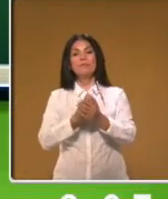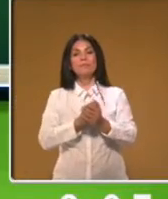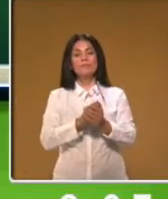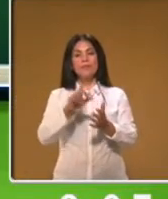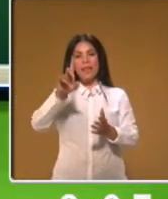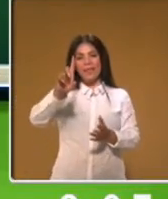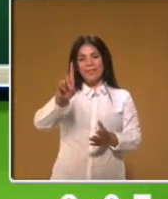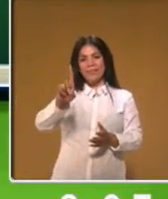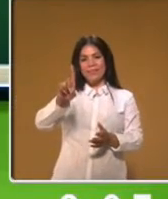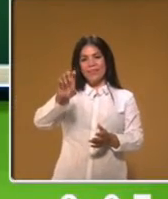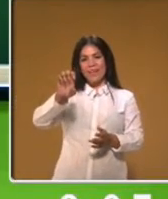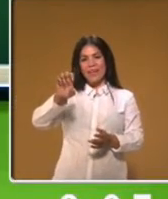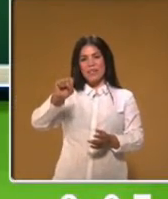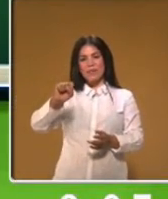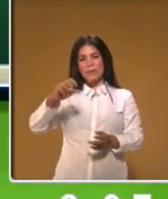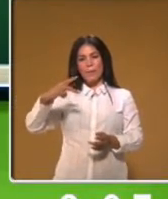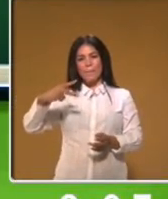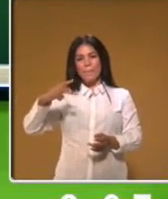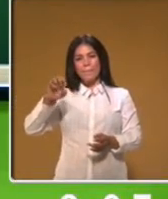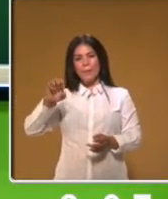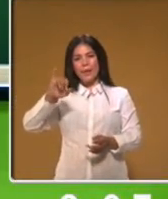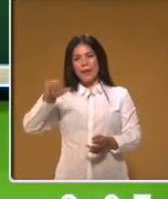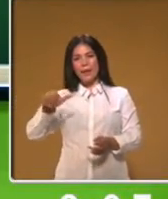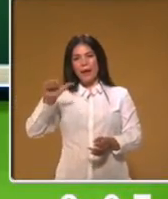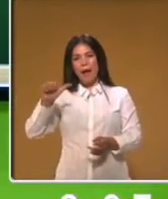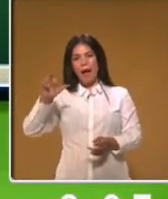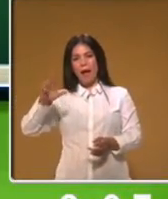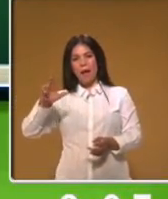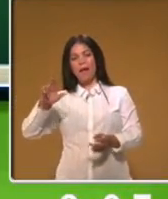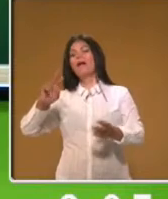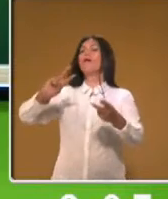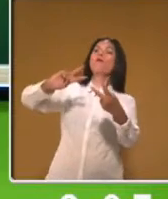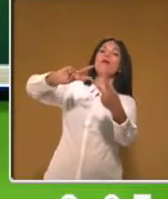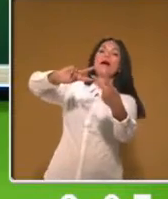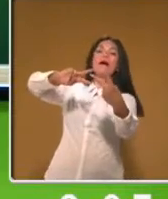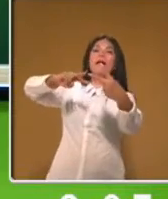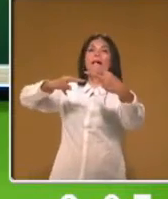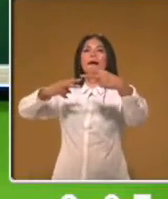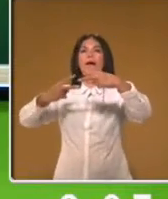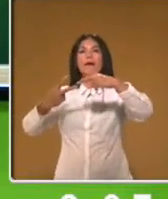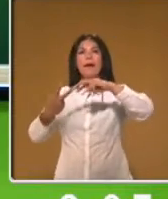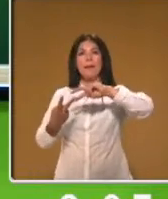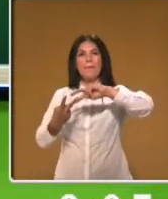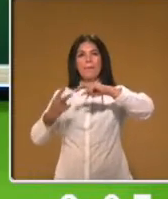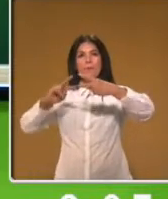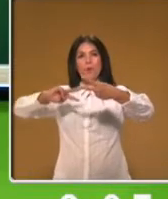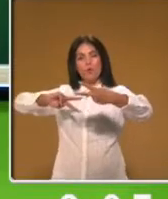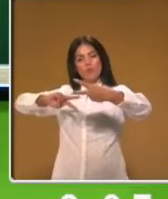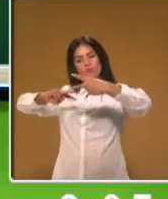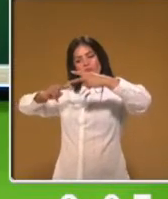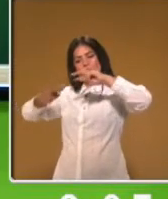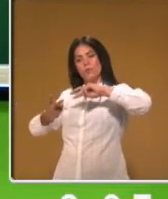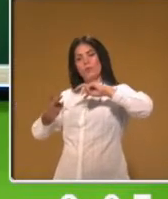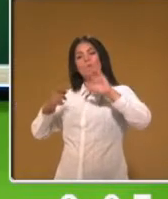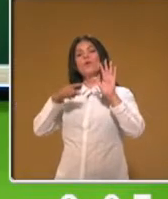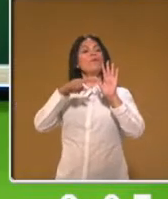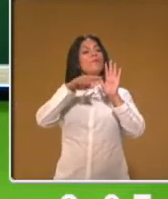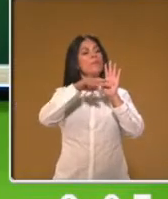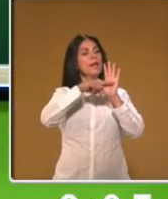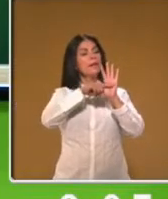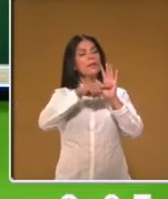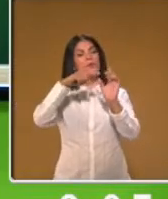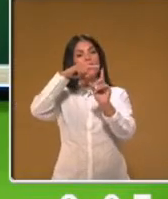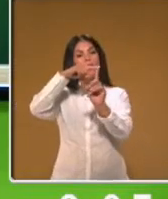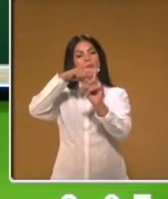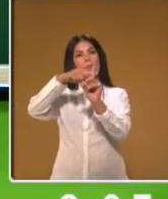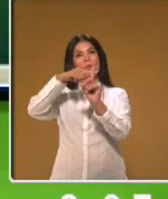240, que está positivo, va a pasar a negativo hacia el lado derecho del signo de igual. Hago la resta, que me da 200, y